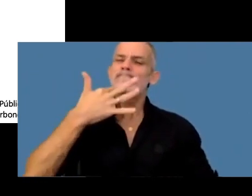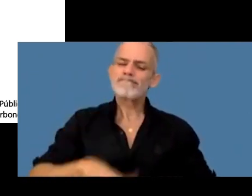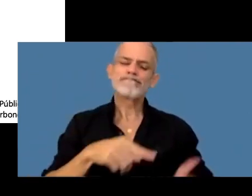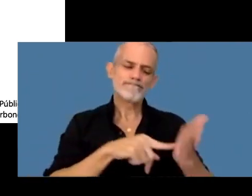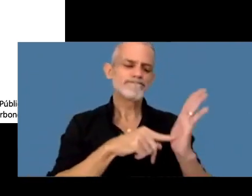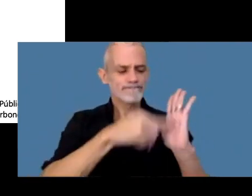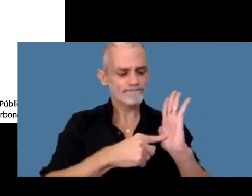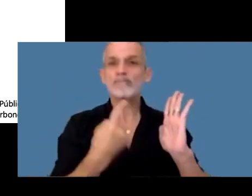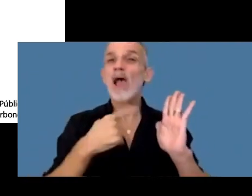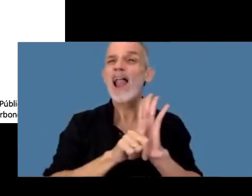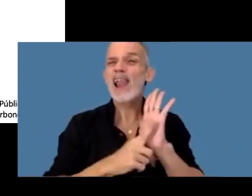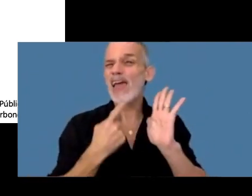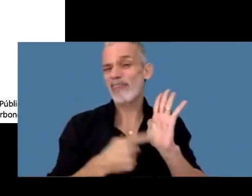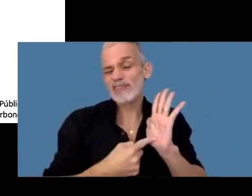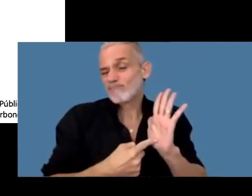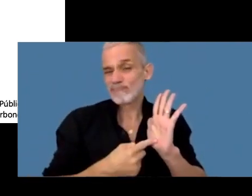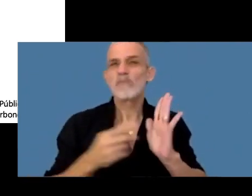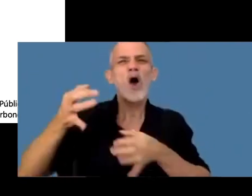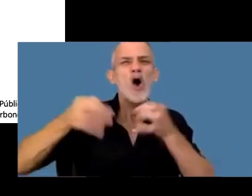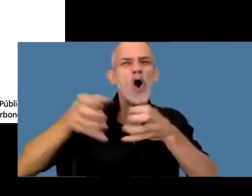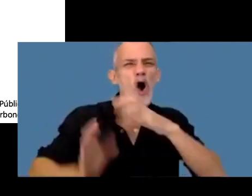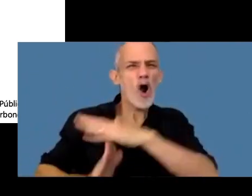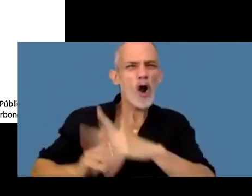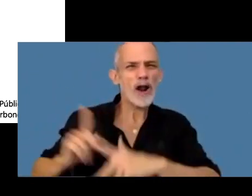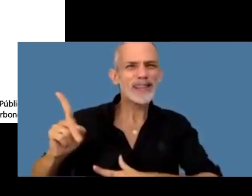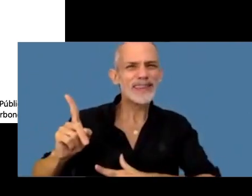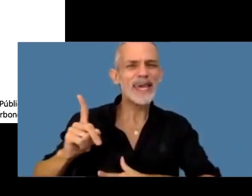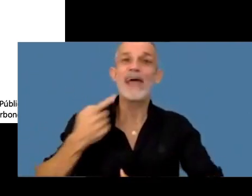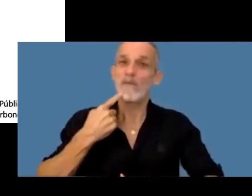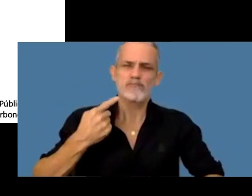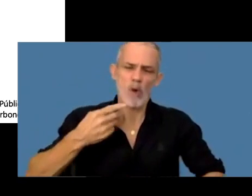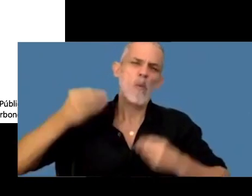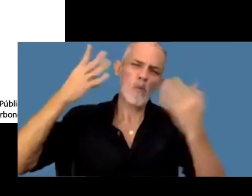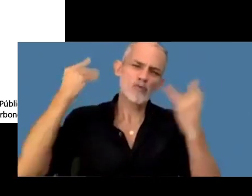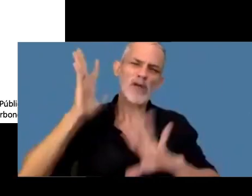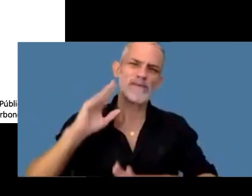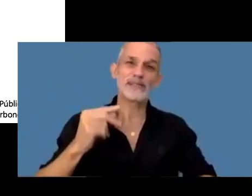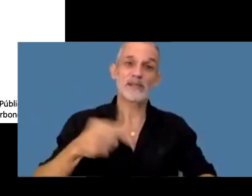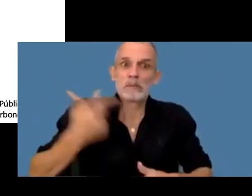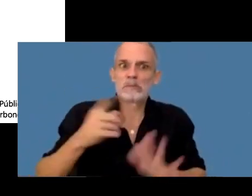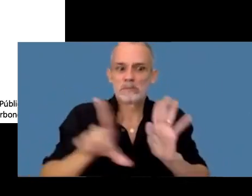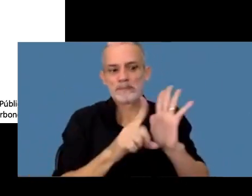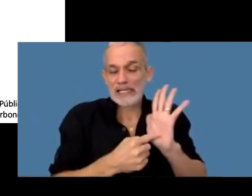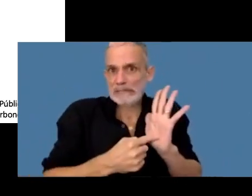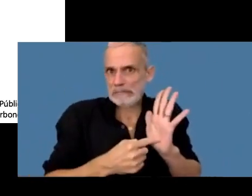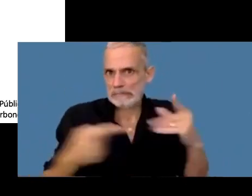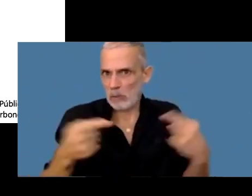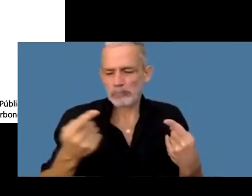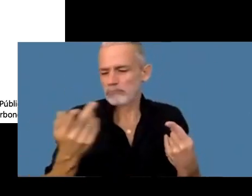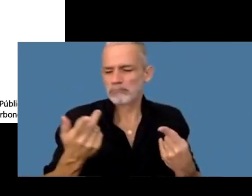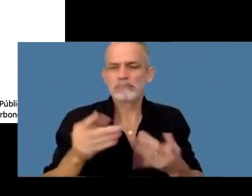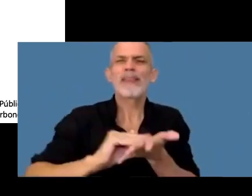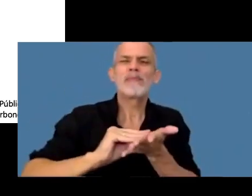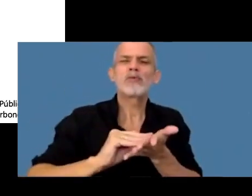como más de una vez la Corte Suprema de Justicia de la Nación lo ha dicho, no se puede prever la inconsecuencia ni la torpeza del legislador. Si